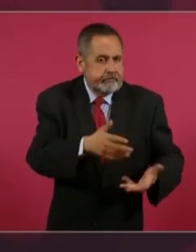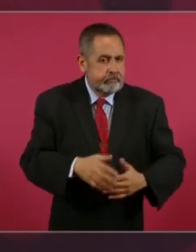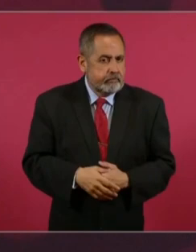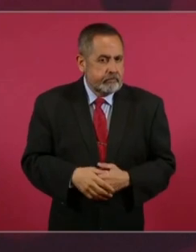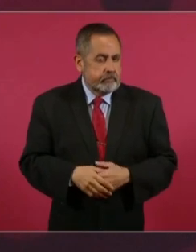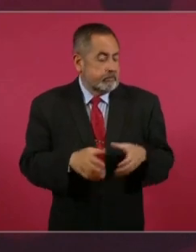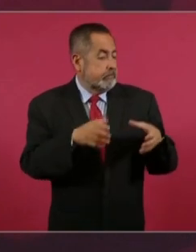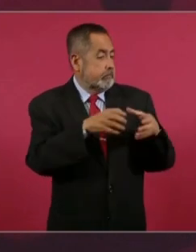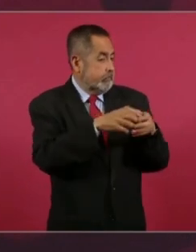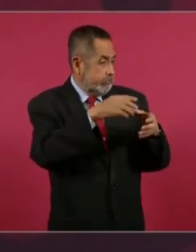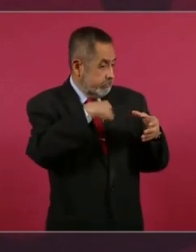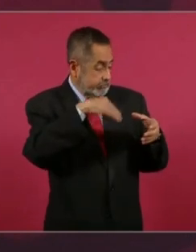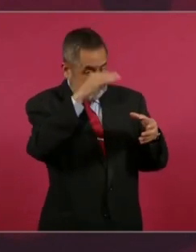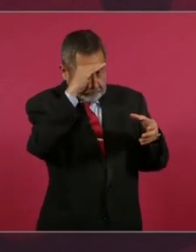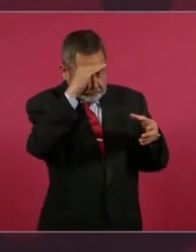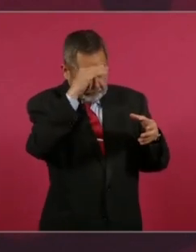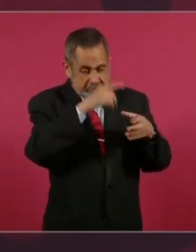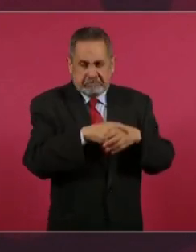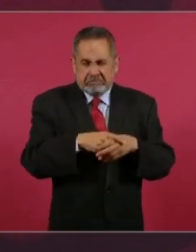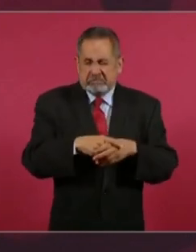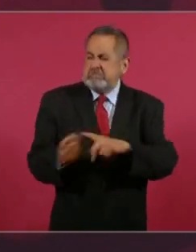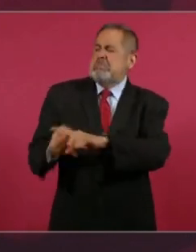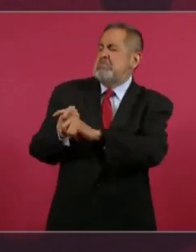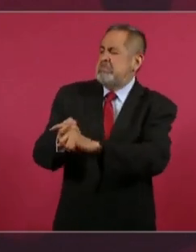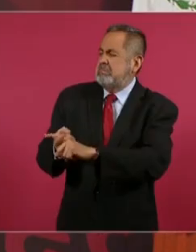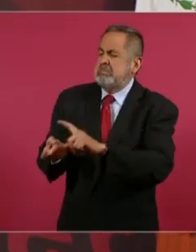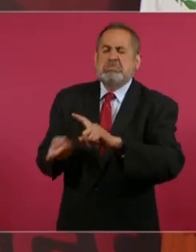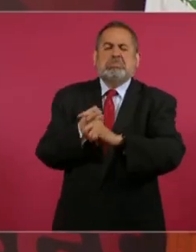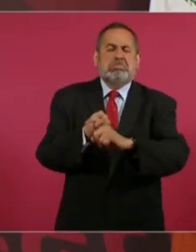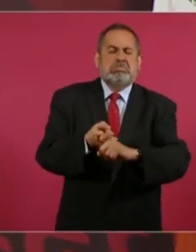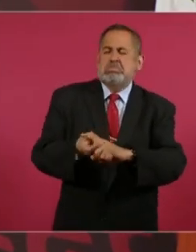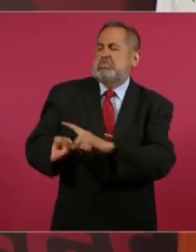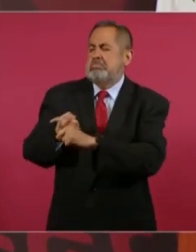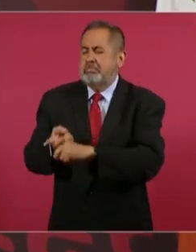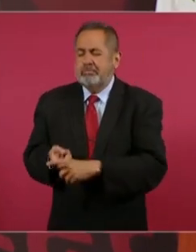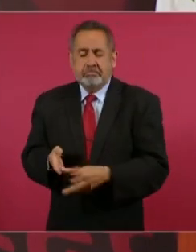pues piensa que mentando madre, ¿no?,